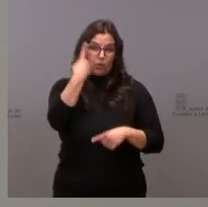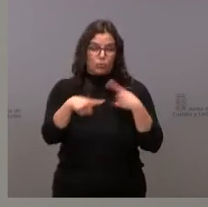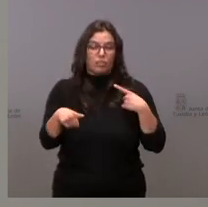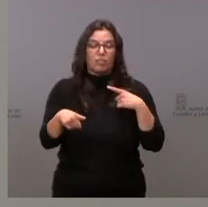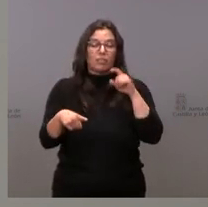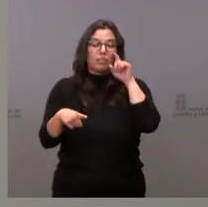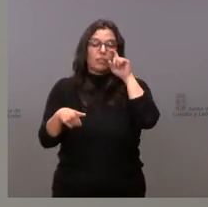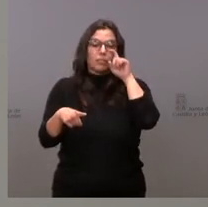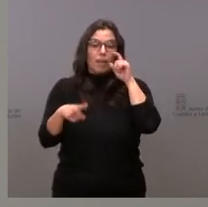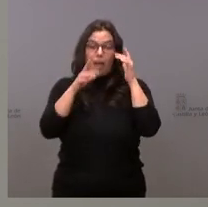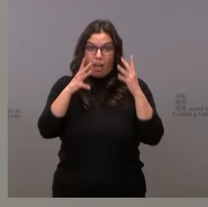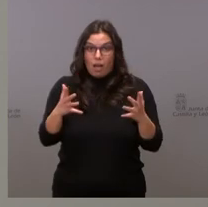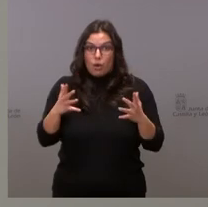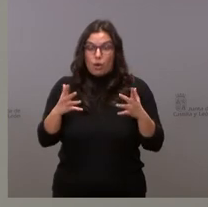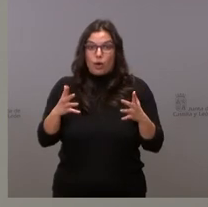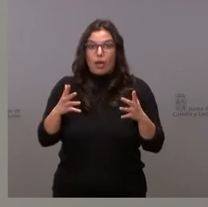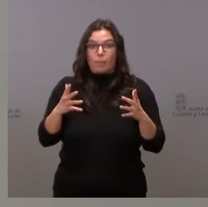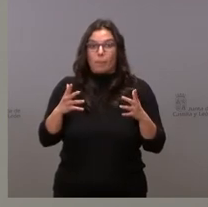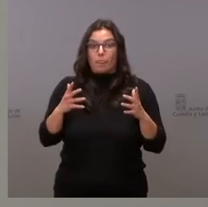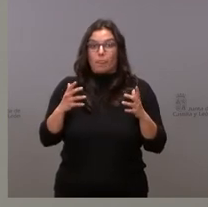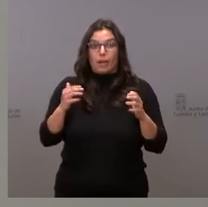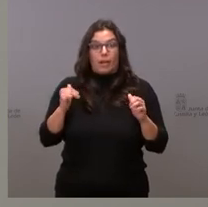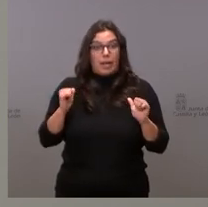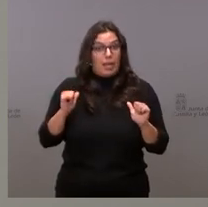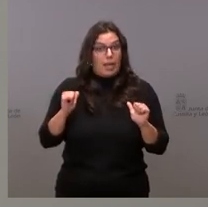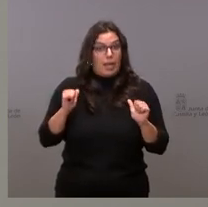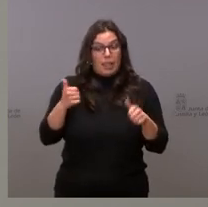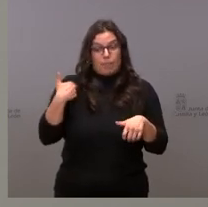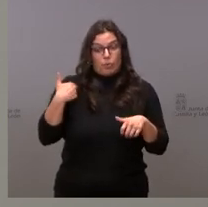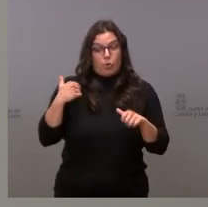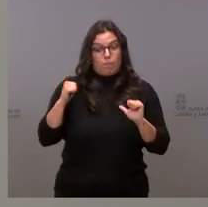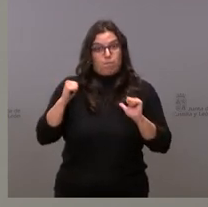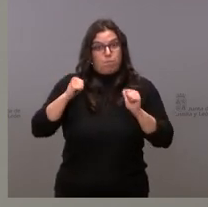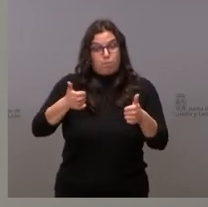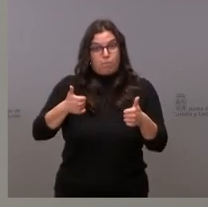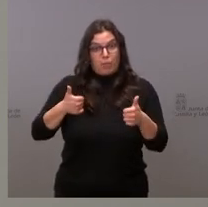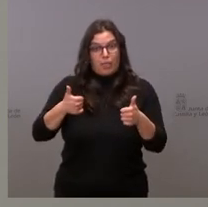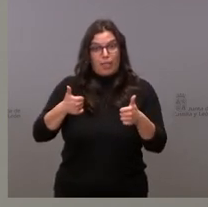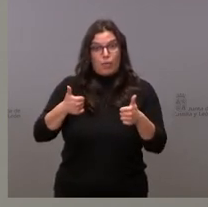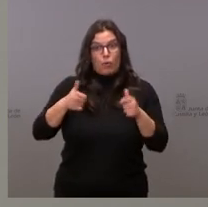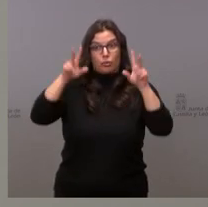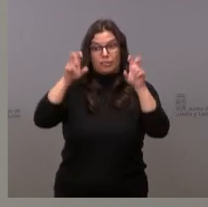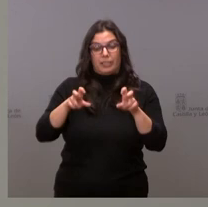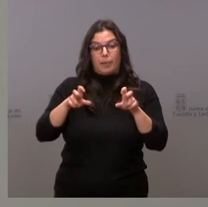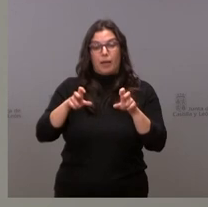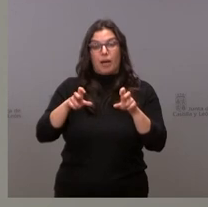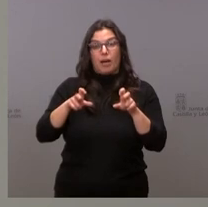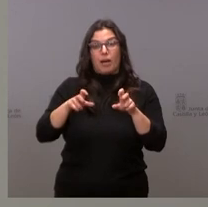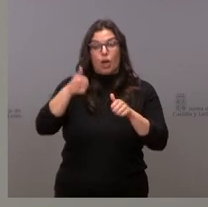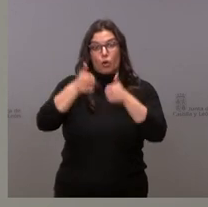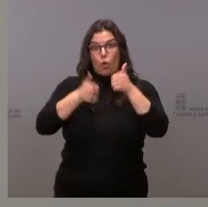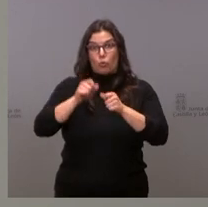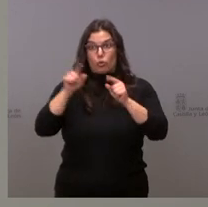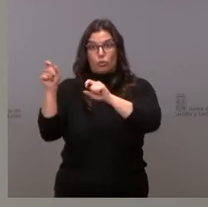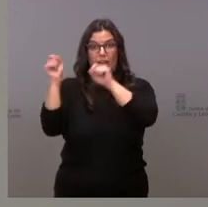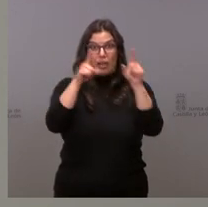estamos viviendo el inicio de una rueda que no se ha puesto en marcha hace poco y entonces hasta que está hasta que no ruede los concursos de traslados